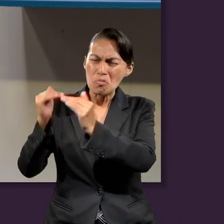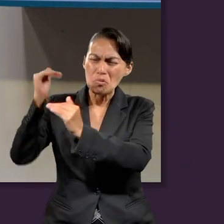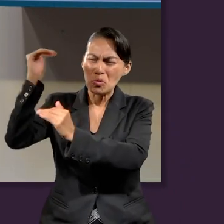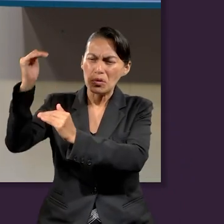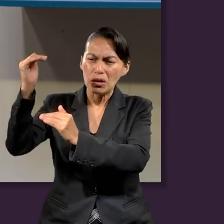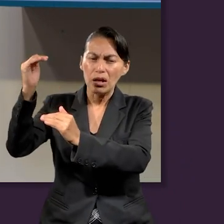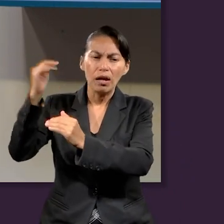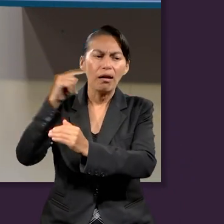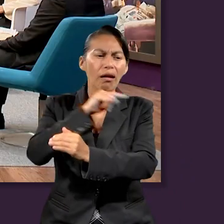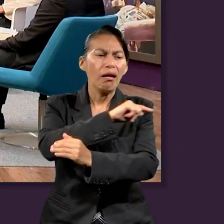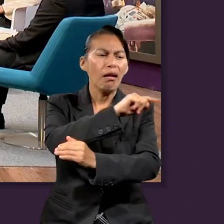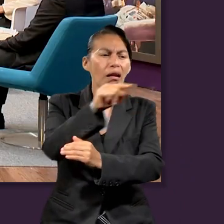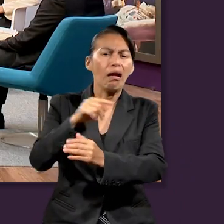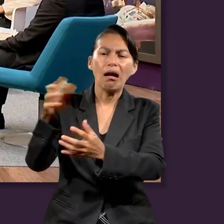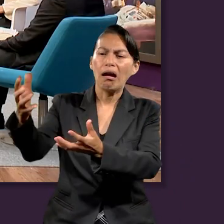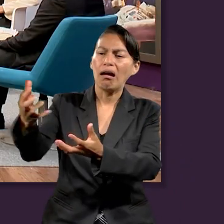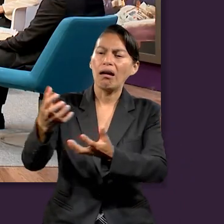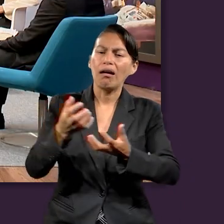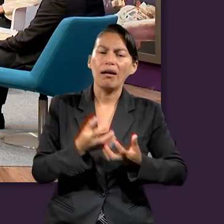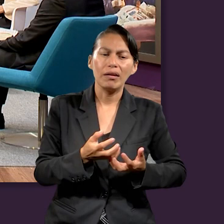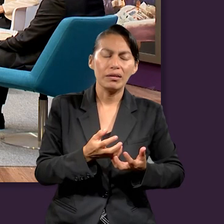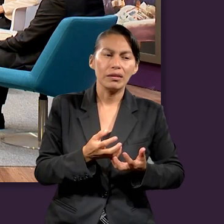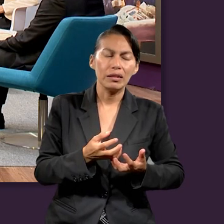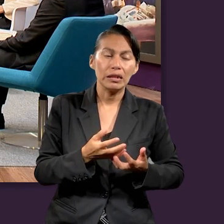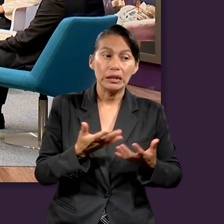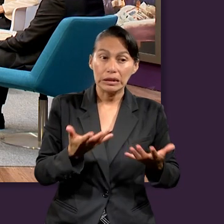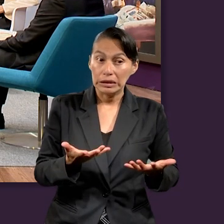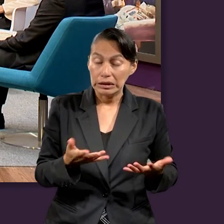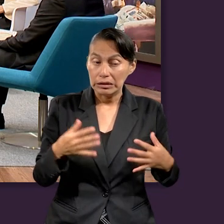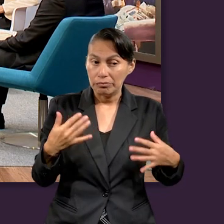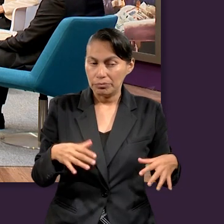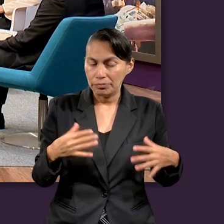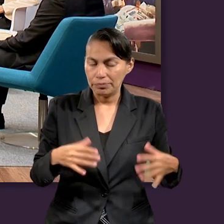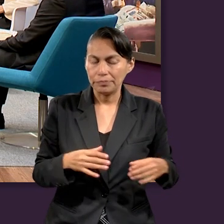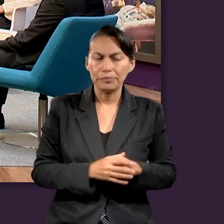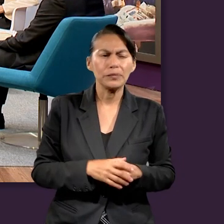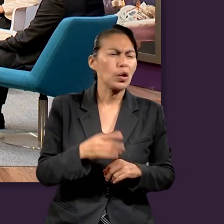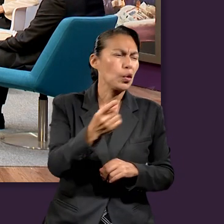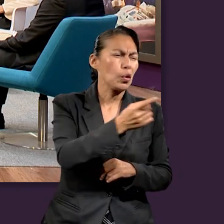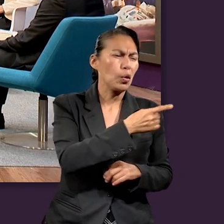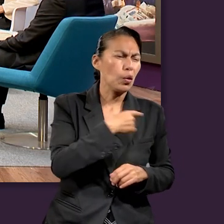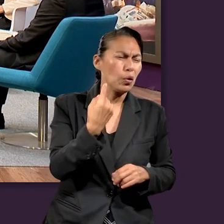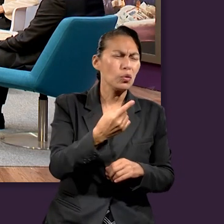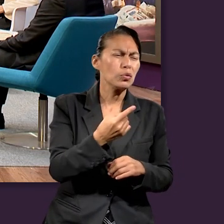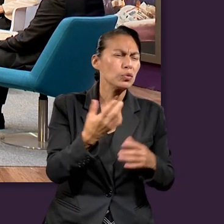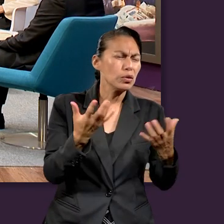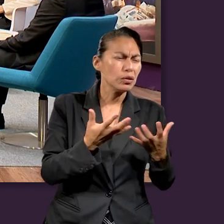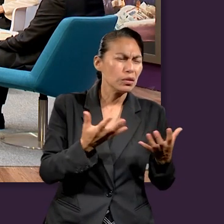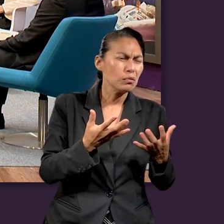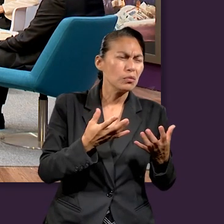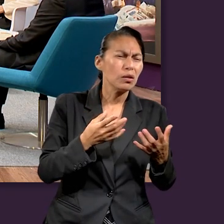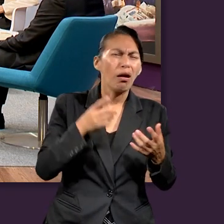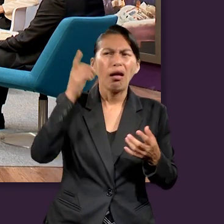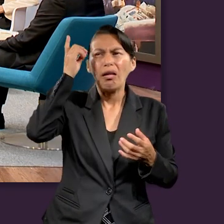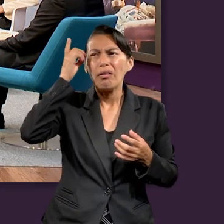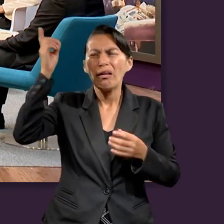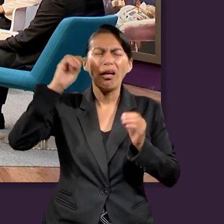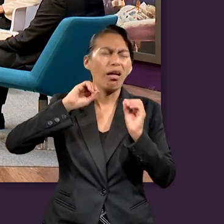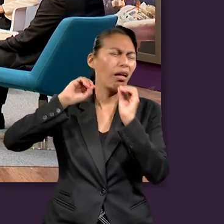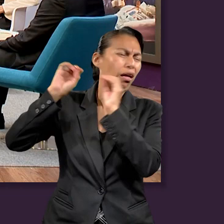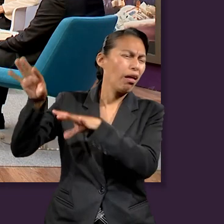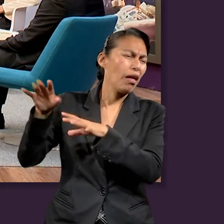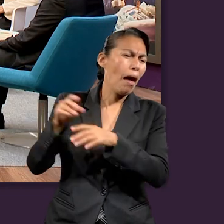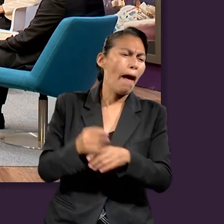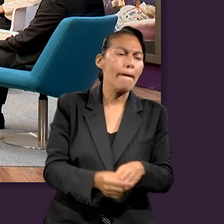lugar de Dios se convierte en un ídolo, un ídolo moderno. Y